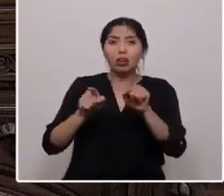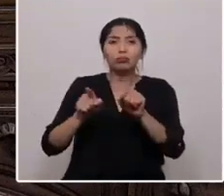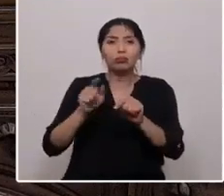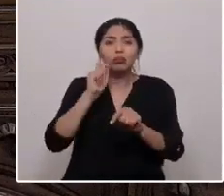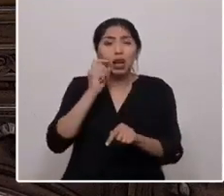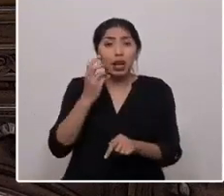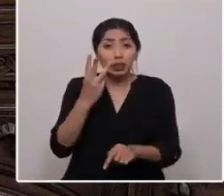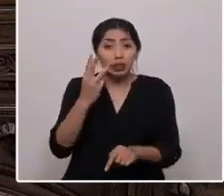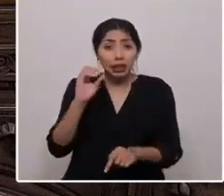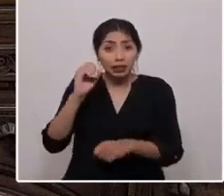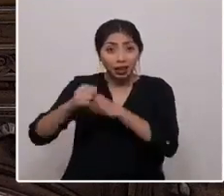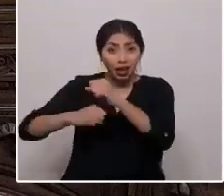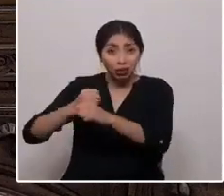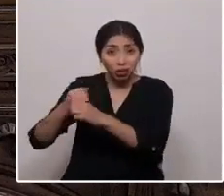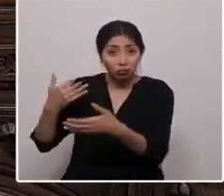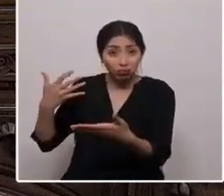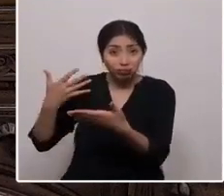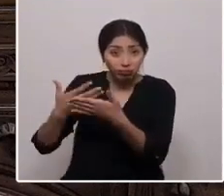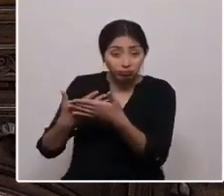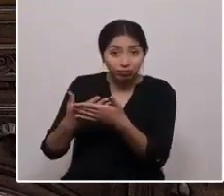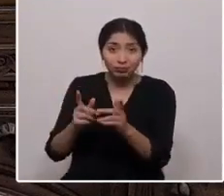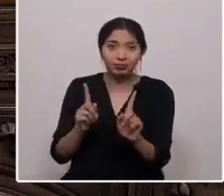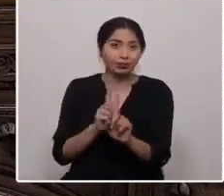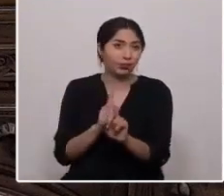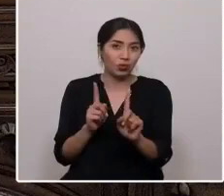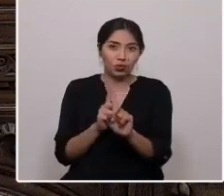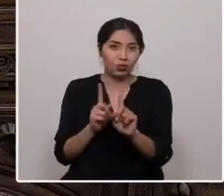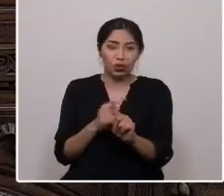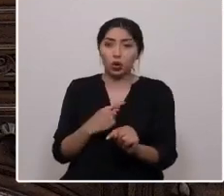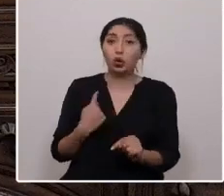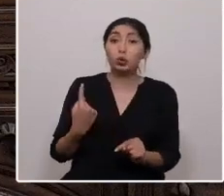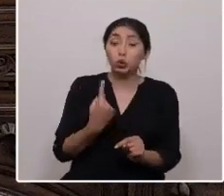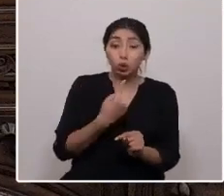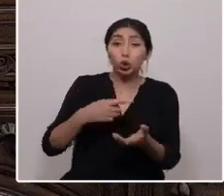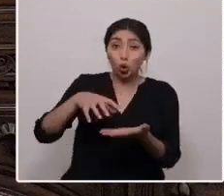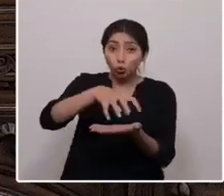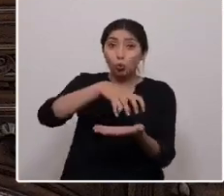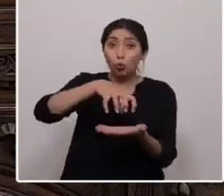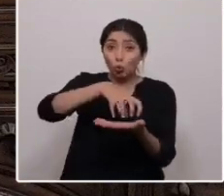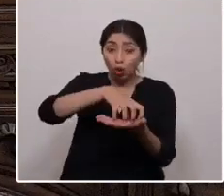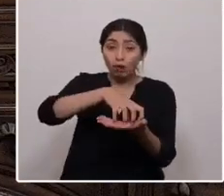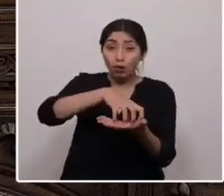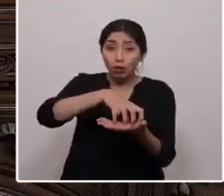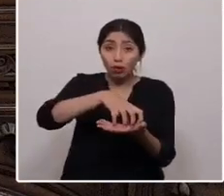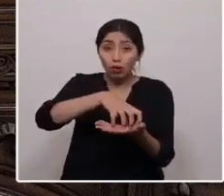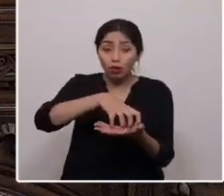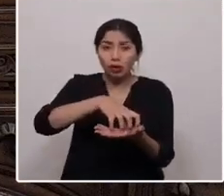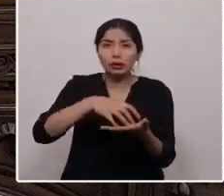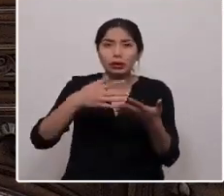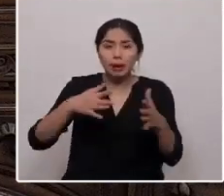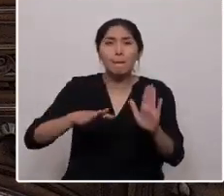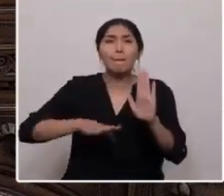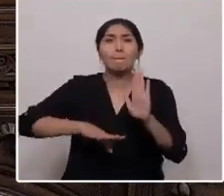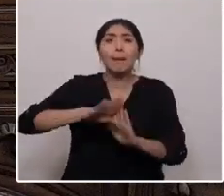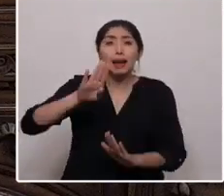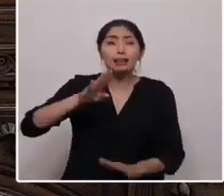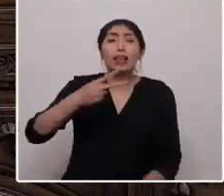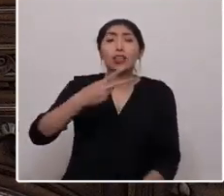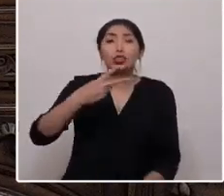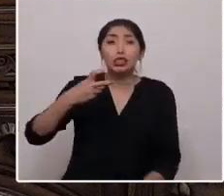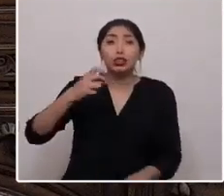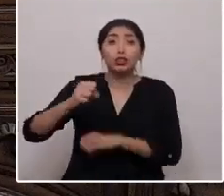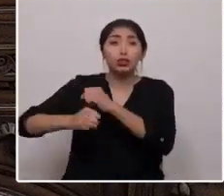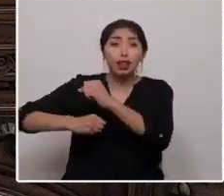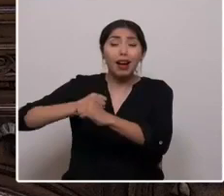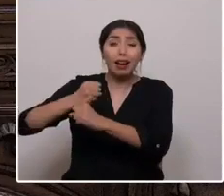nosotros los pueblos homogenizados por la elite chilena llevamos más de 200 años gritando nuestra